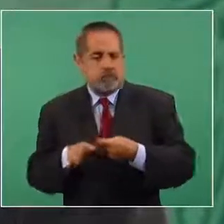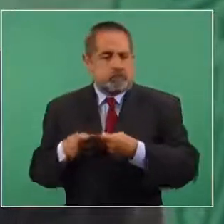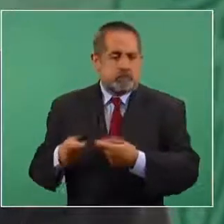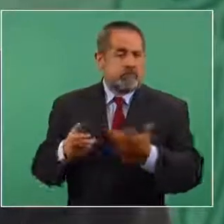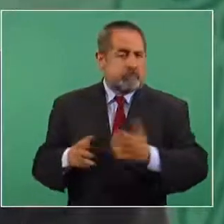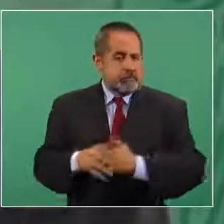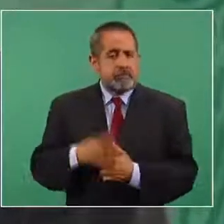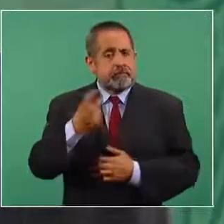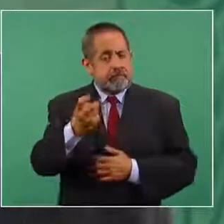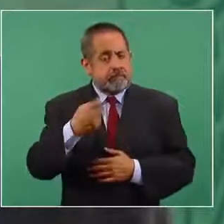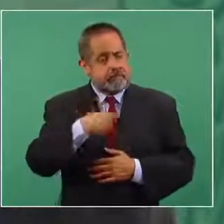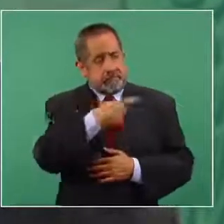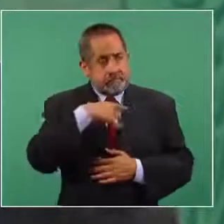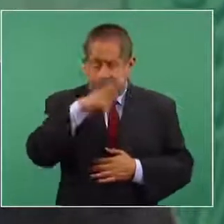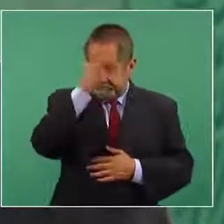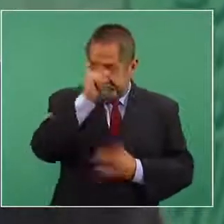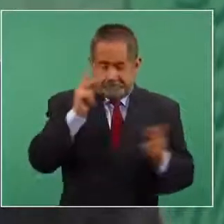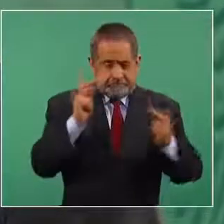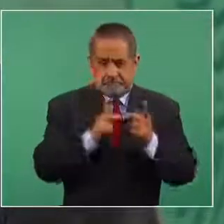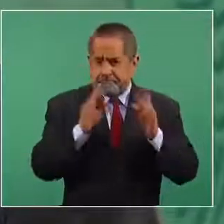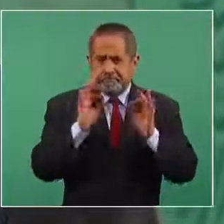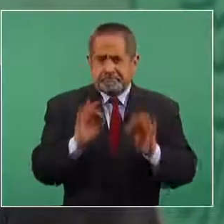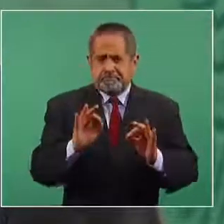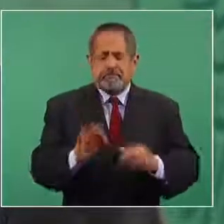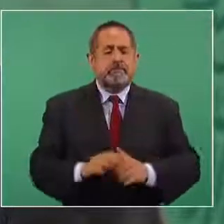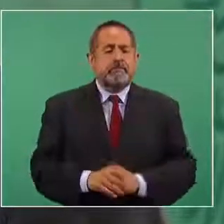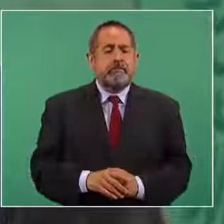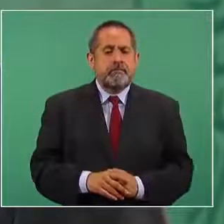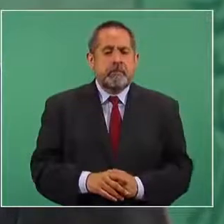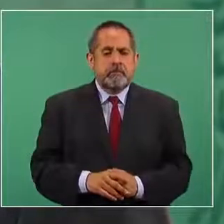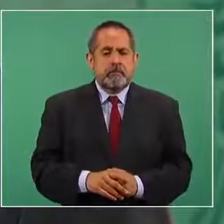Entonces en eso coincidimos.